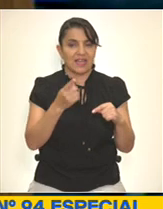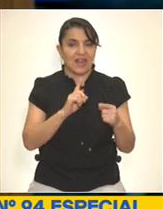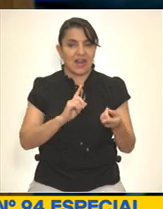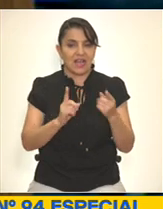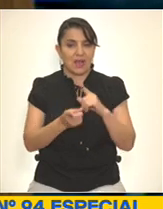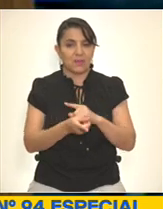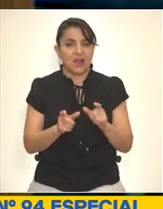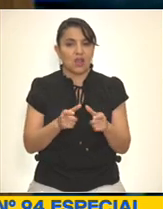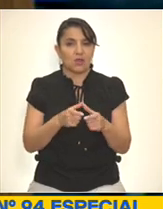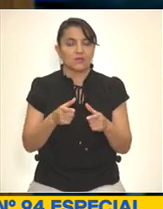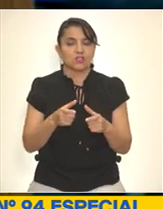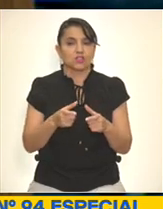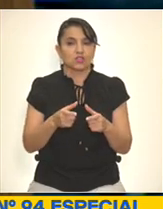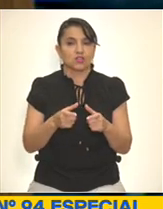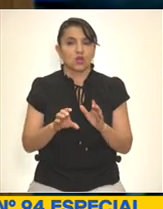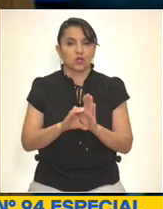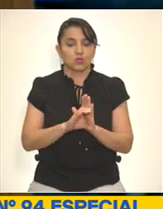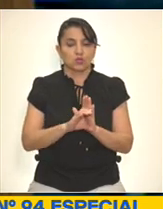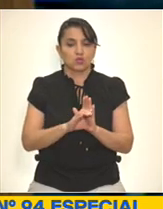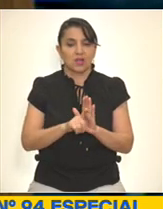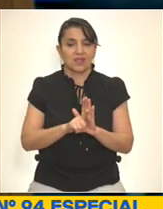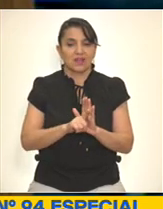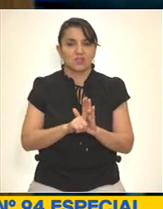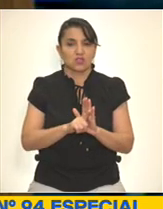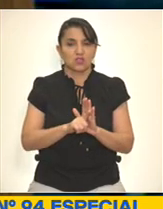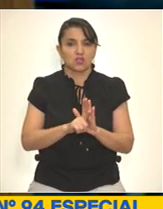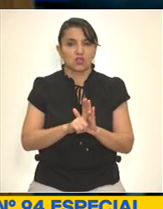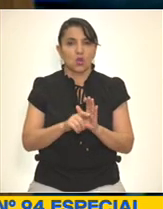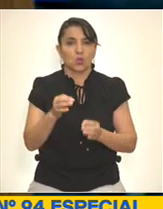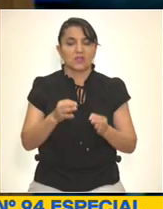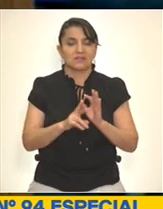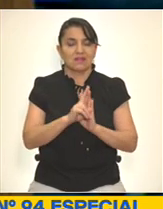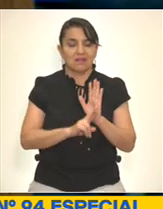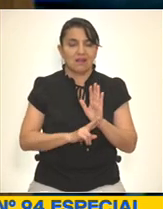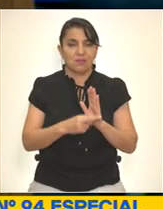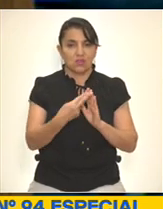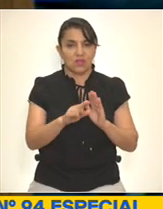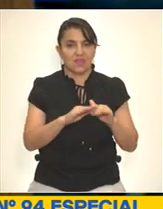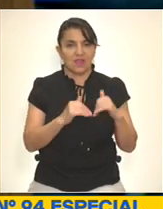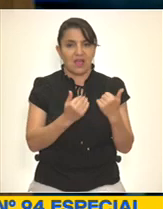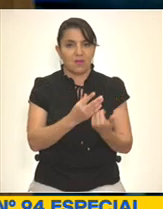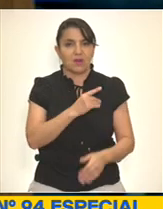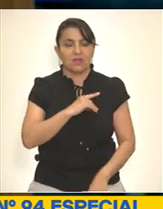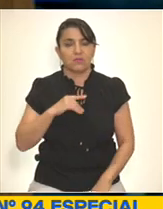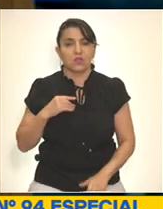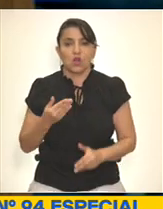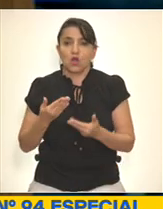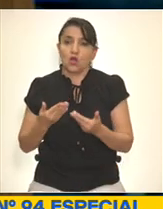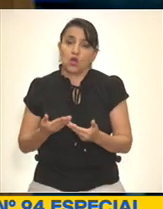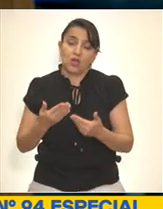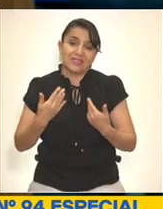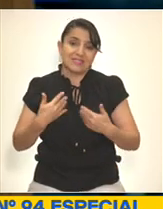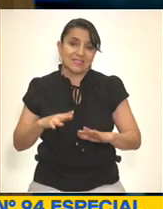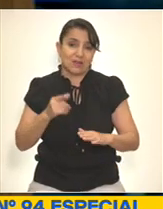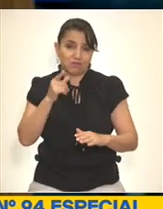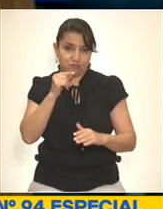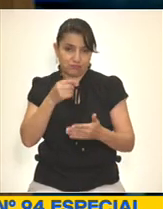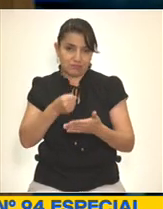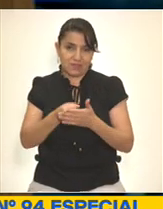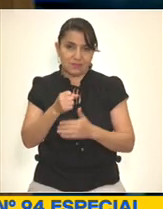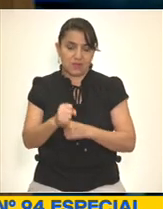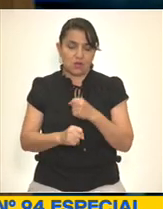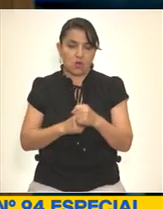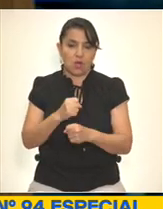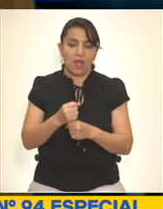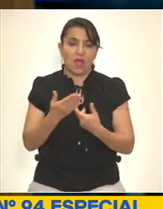Constitución, Legislación, Justicia y Reglamento de dicha Cámara. Hoy estamos ya terminando el año y en la práctica, pese a